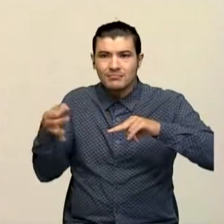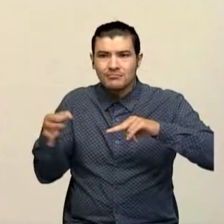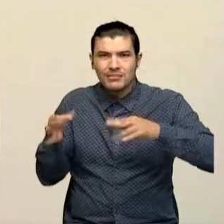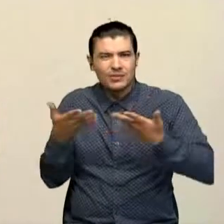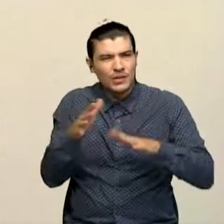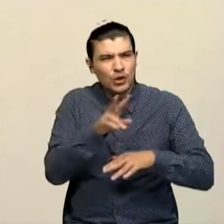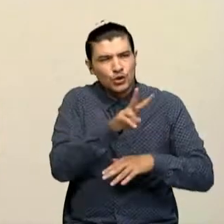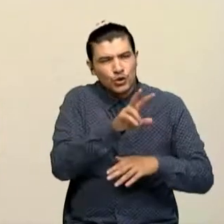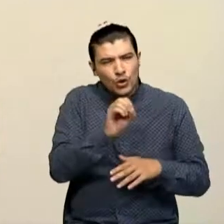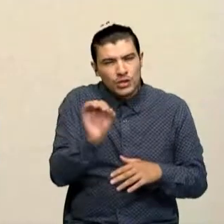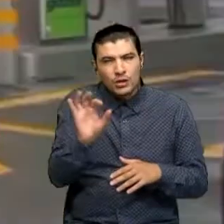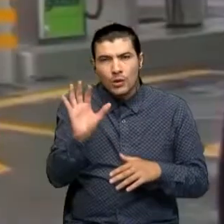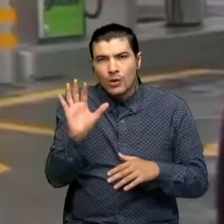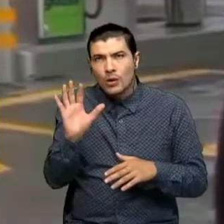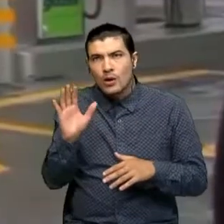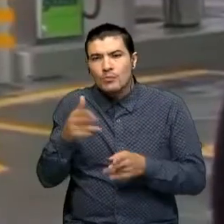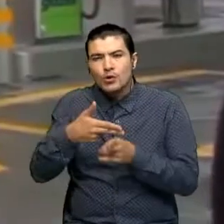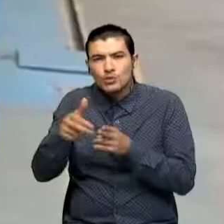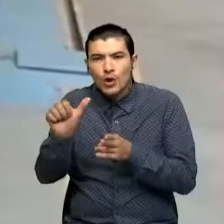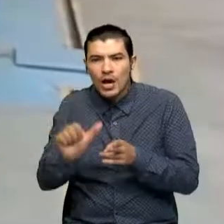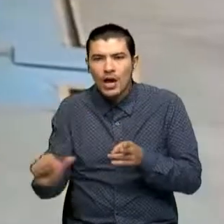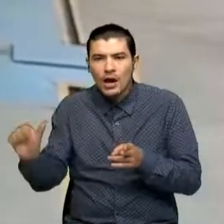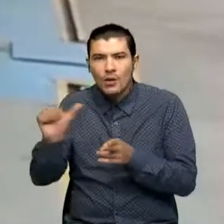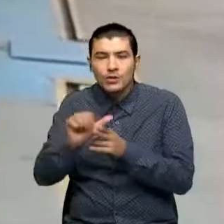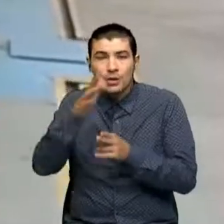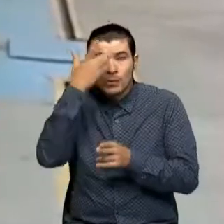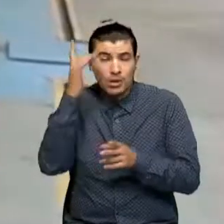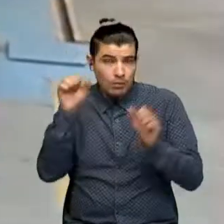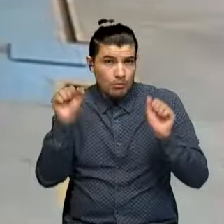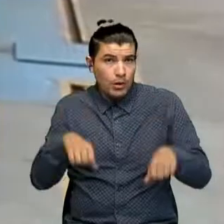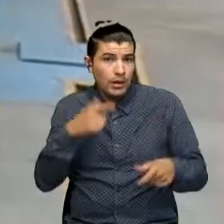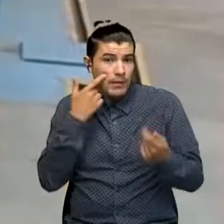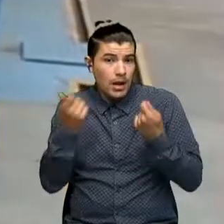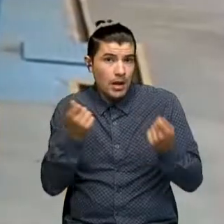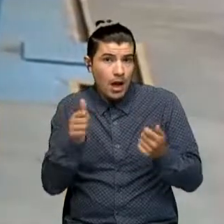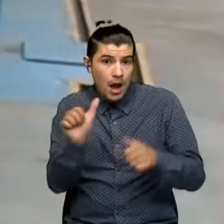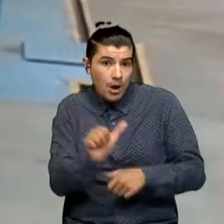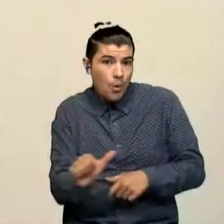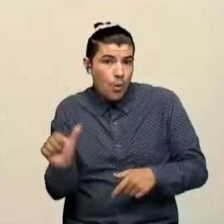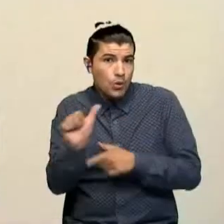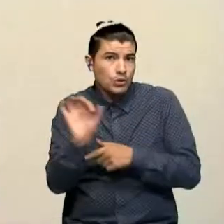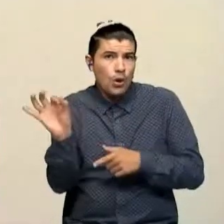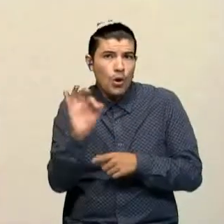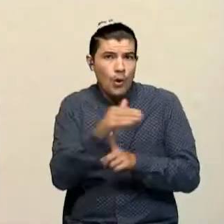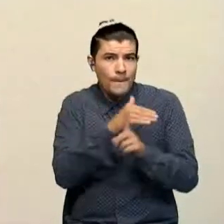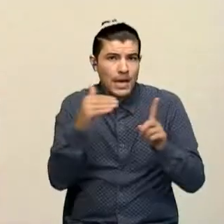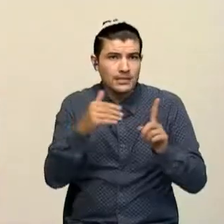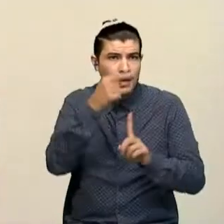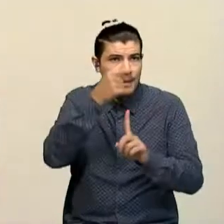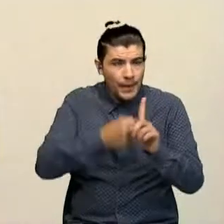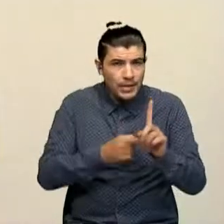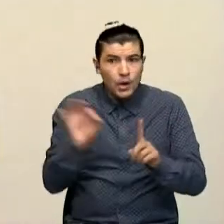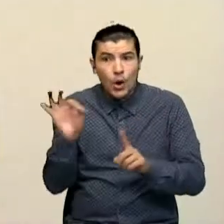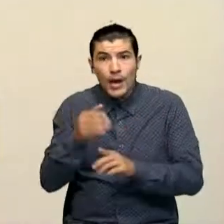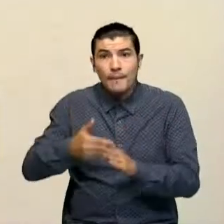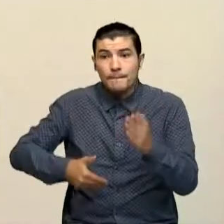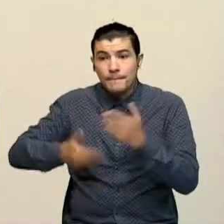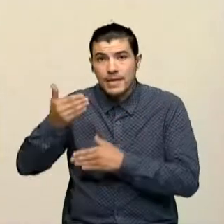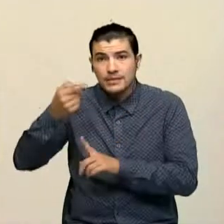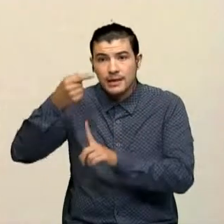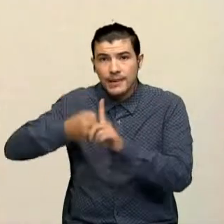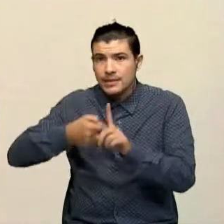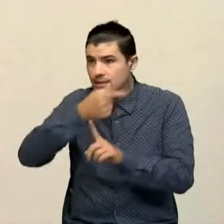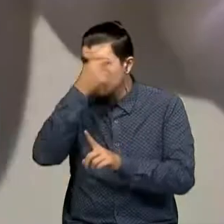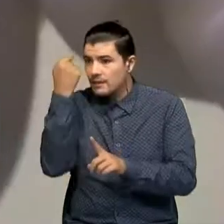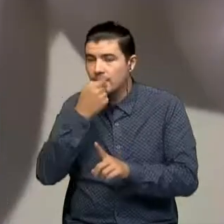los 200 pero yo creo que si no es el teka de agosto porque se puede manejar en agosto a mediados del mes oa inicios del mes de septiembre que hay